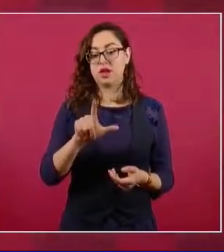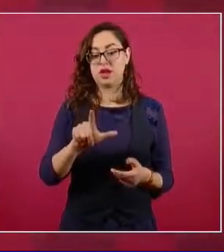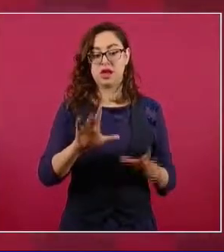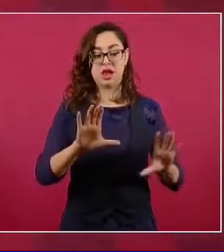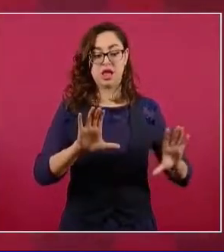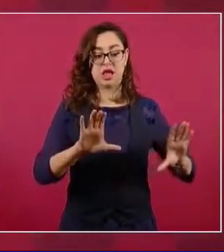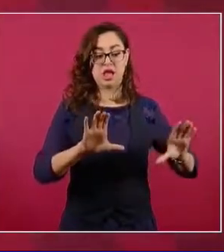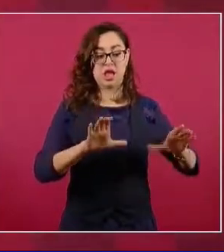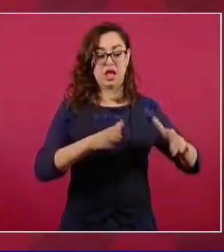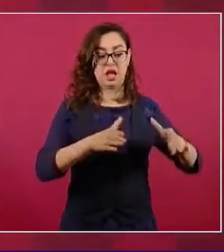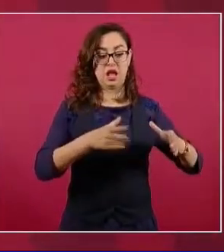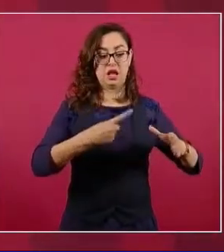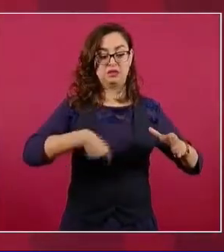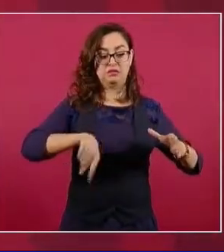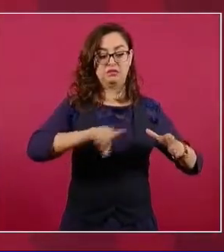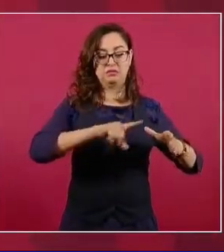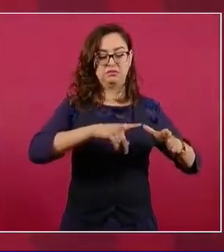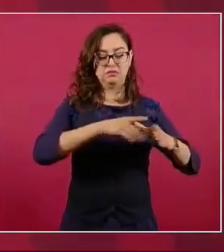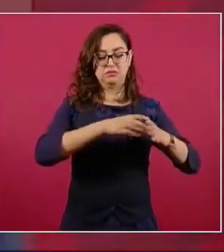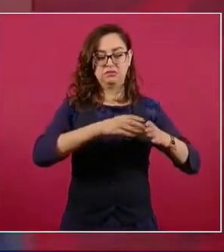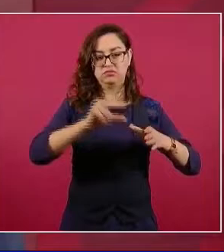inventaron el sofisma